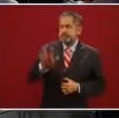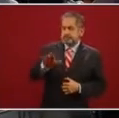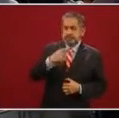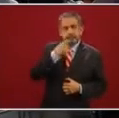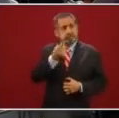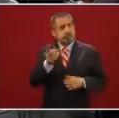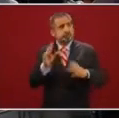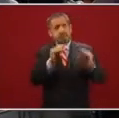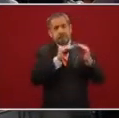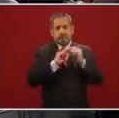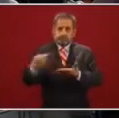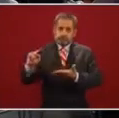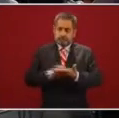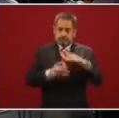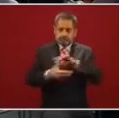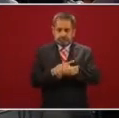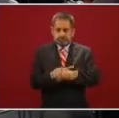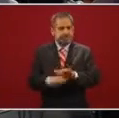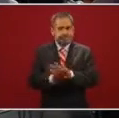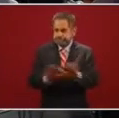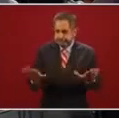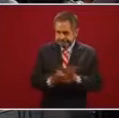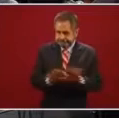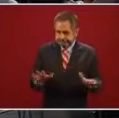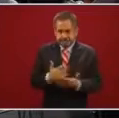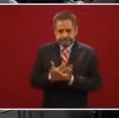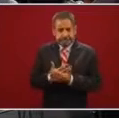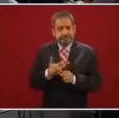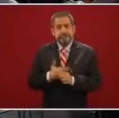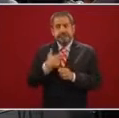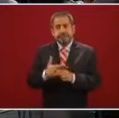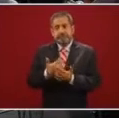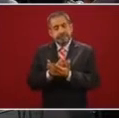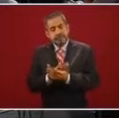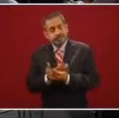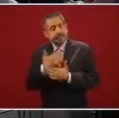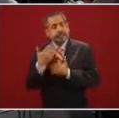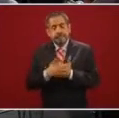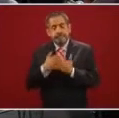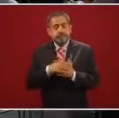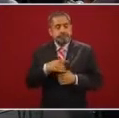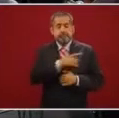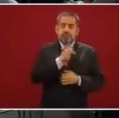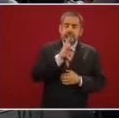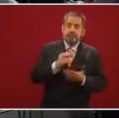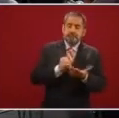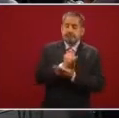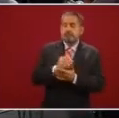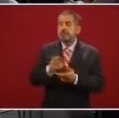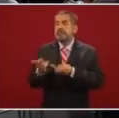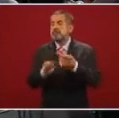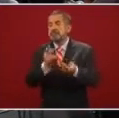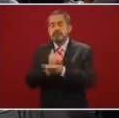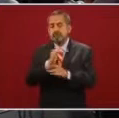de convenio, no ha habido ninguna firma de convenio, se está a la espera del resultado de la consulta.